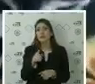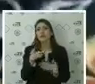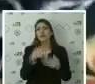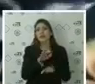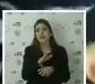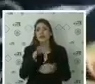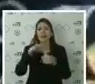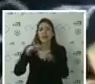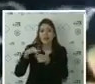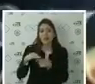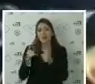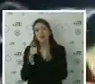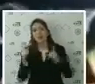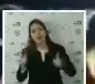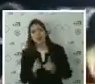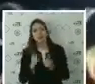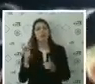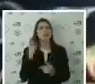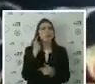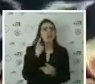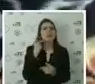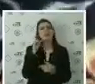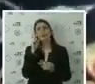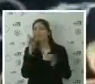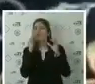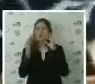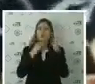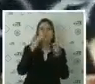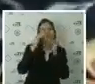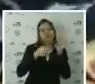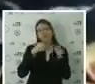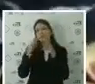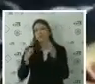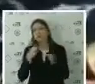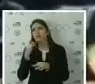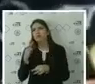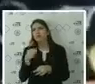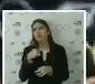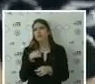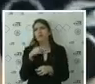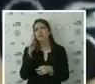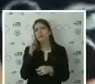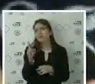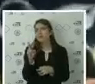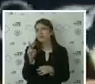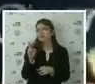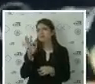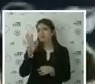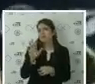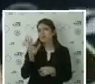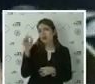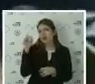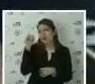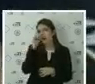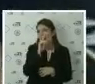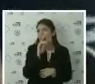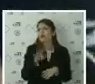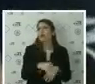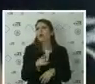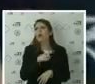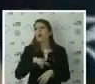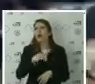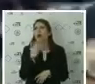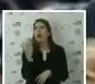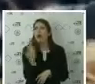elecciones, partidos y pues todo lo que vemos en las noticias, yo digo que será difícil, porque estamos acostumbrados a